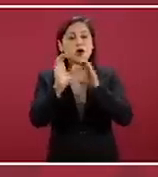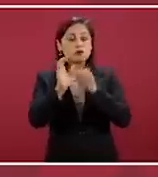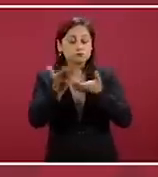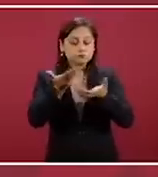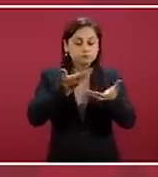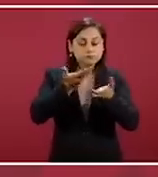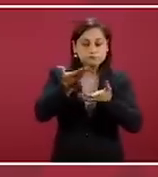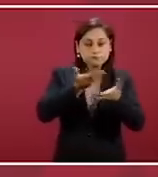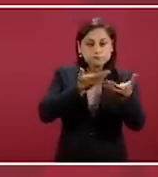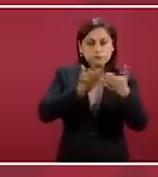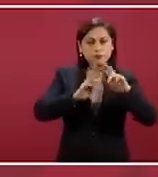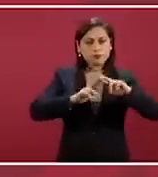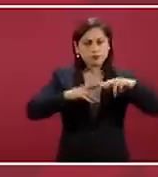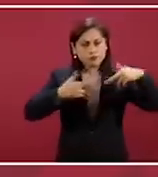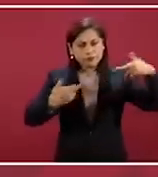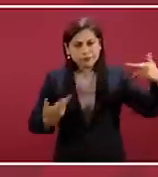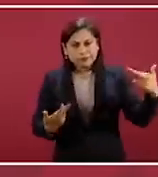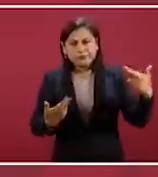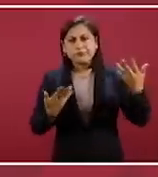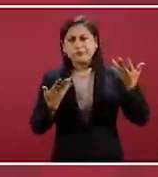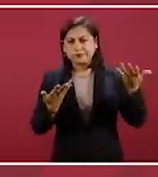hay relación